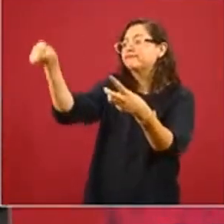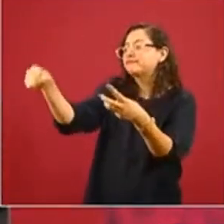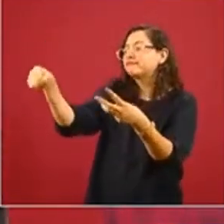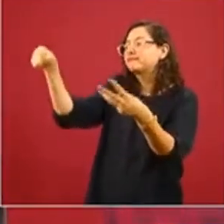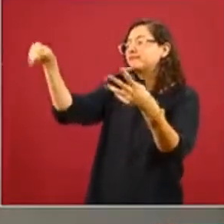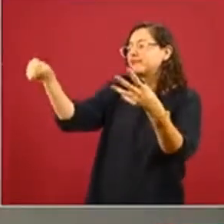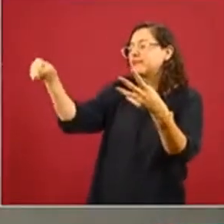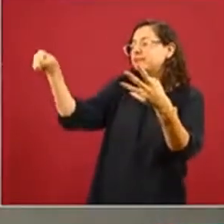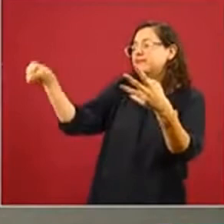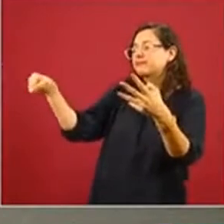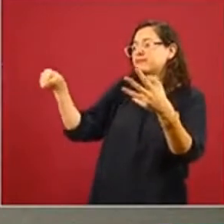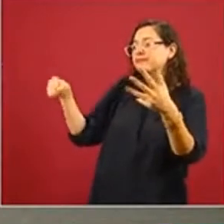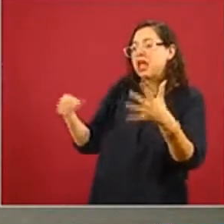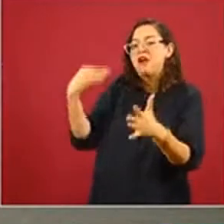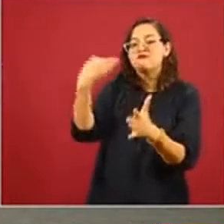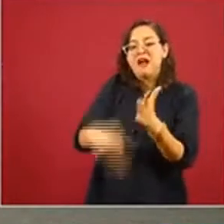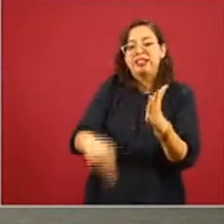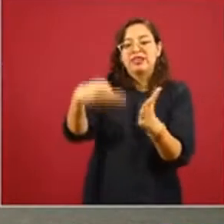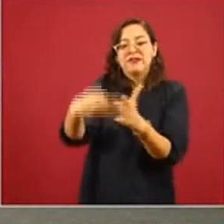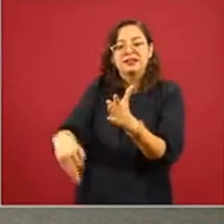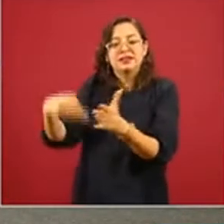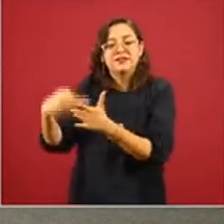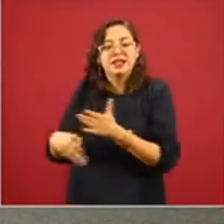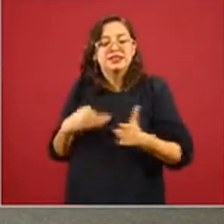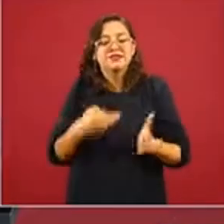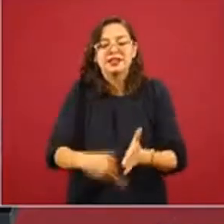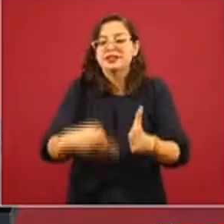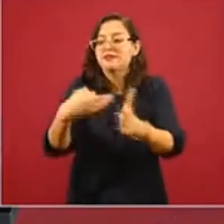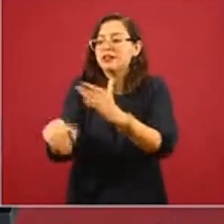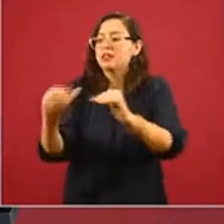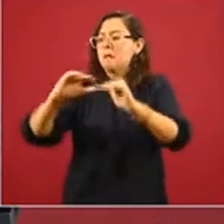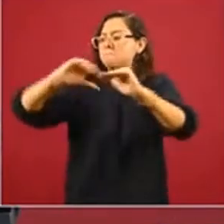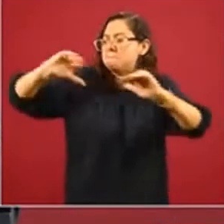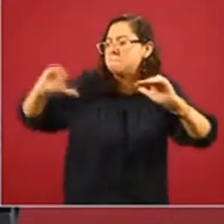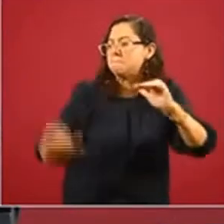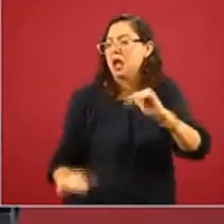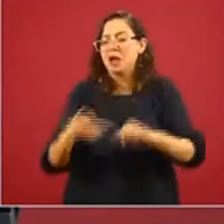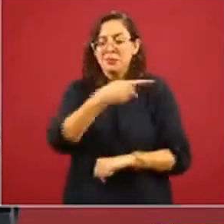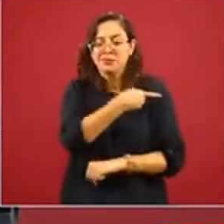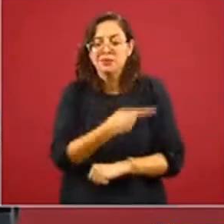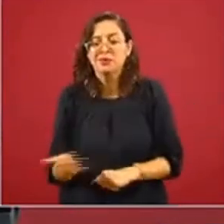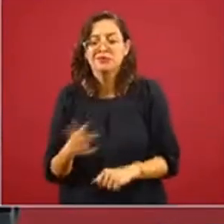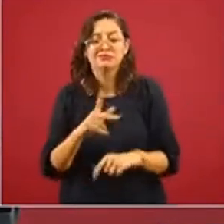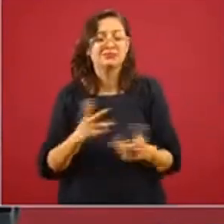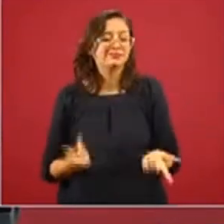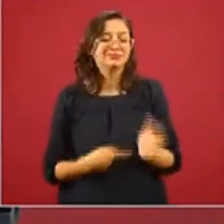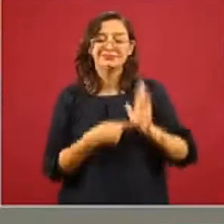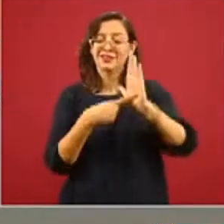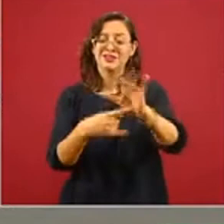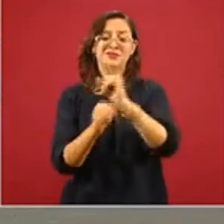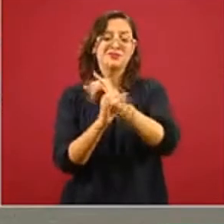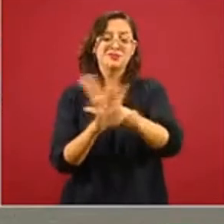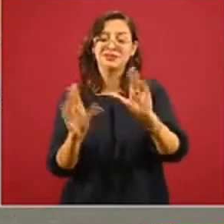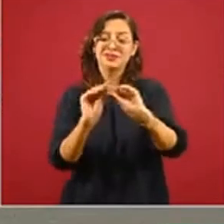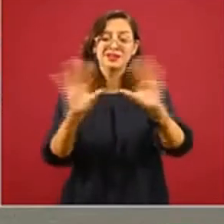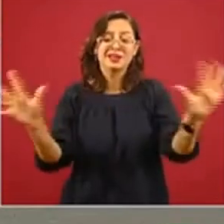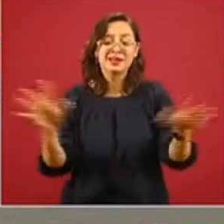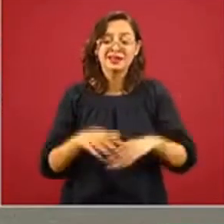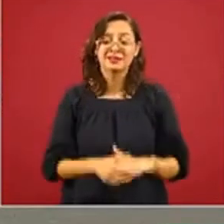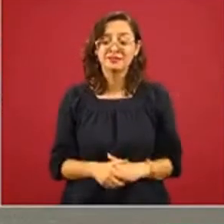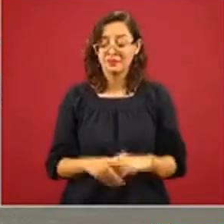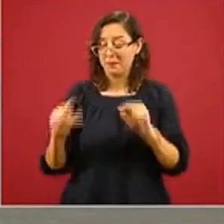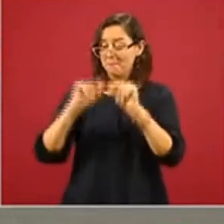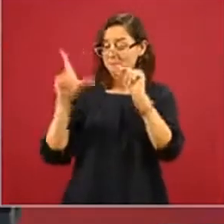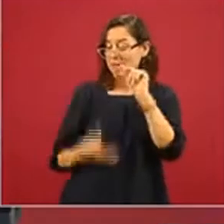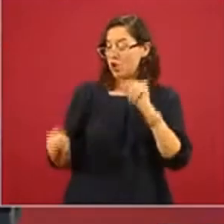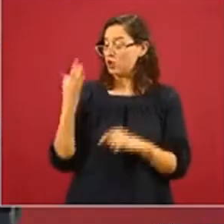población con enormes desigualdades económicas y sociales. Los datos son clarísimos. La mitad de la población